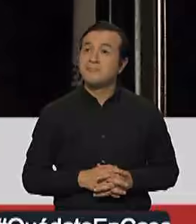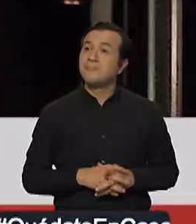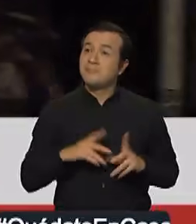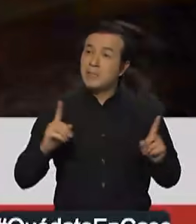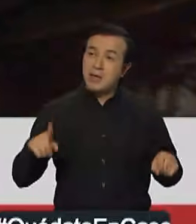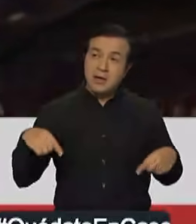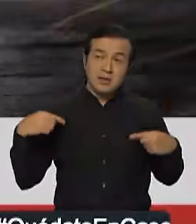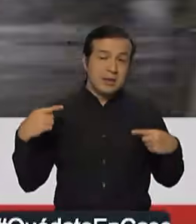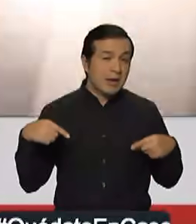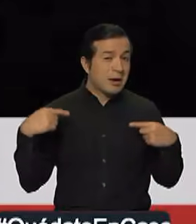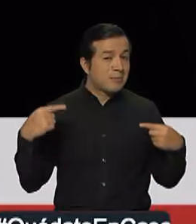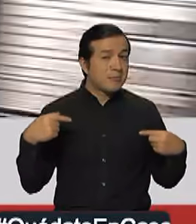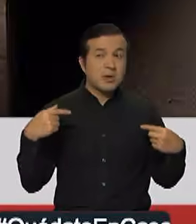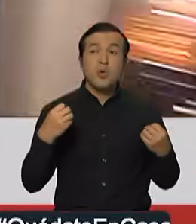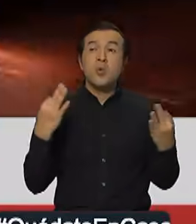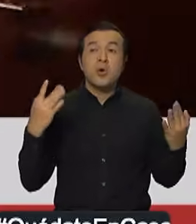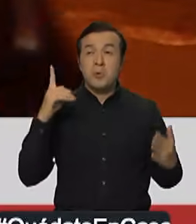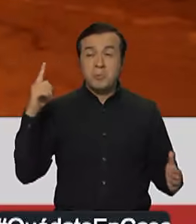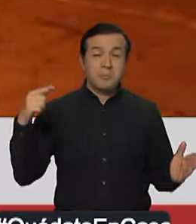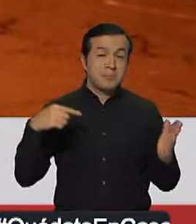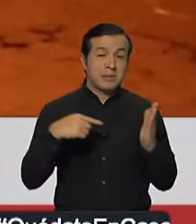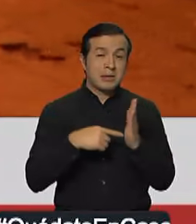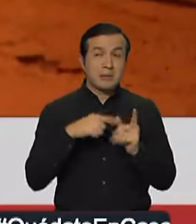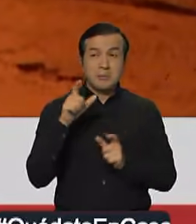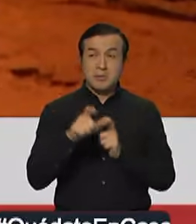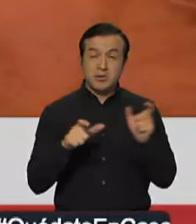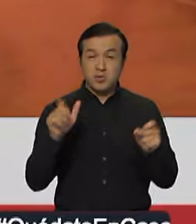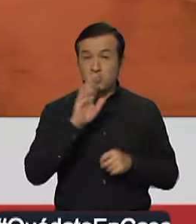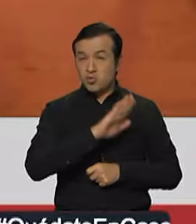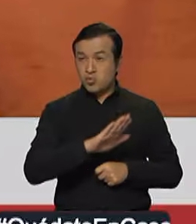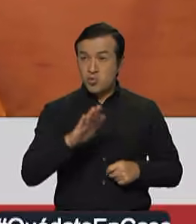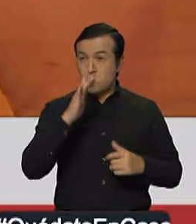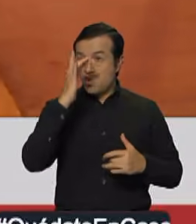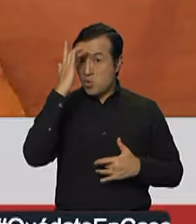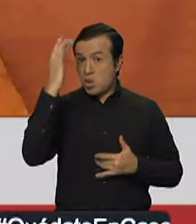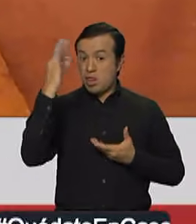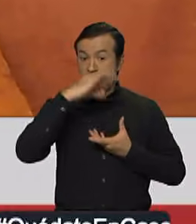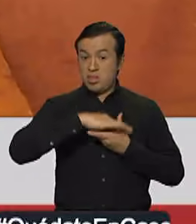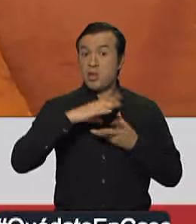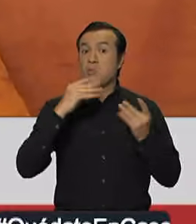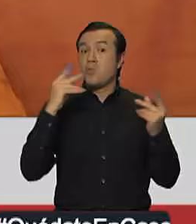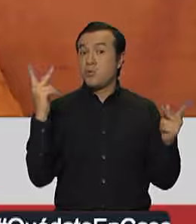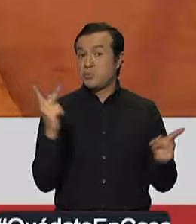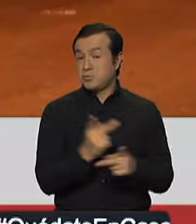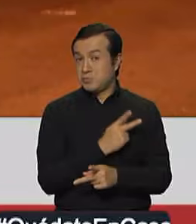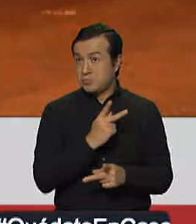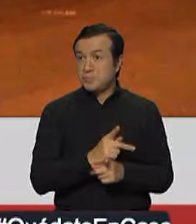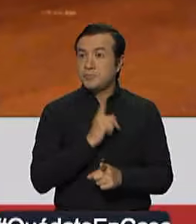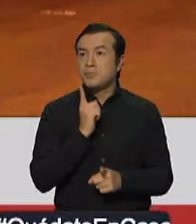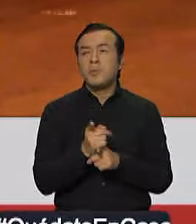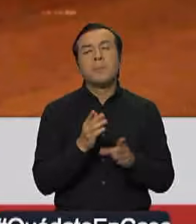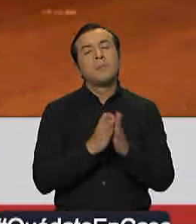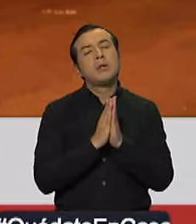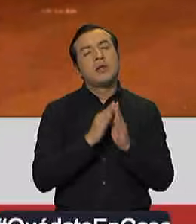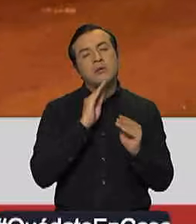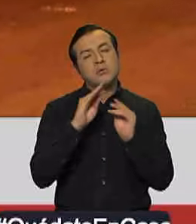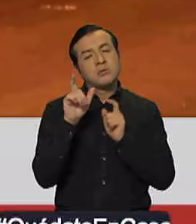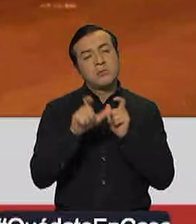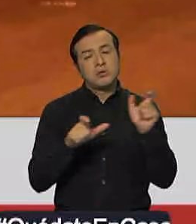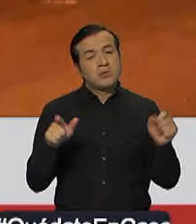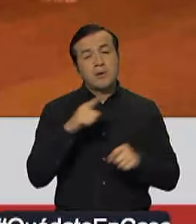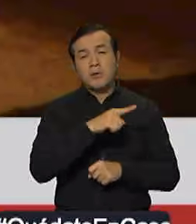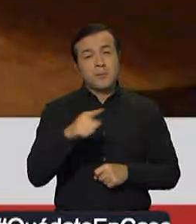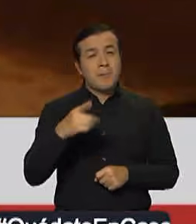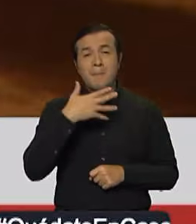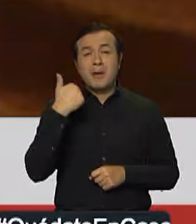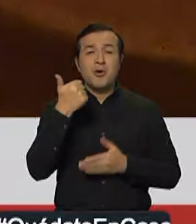Diariamente están en contacto con más de 1,000 personas. Su exposición al contagio es elevado. Por ello piden a la ciudadanía que la mejor